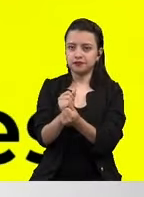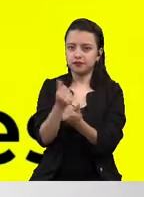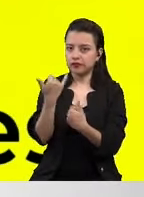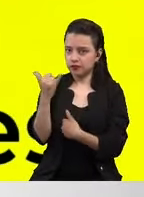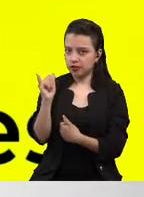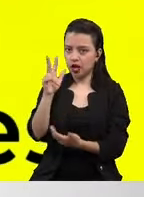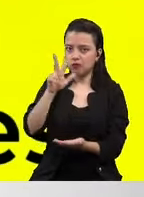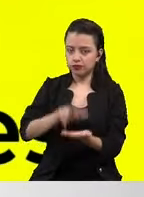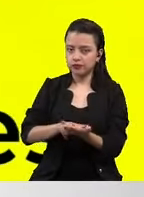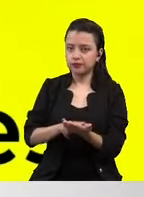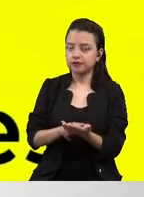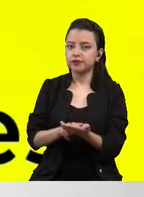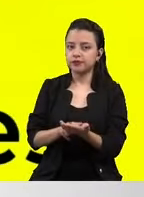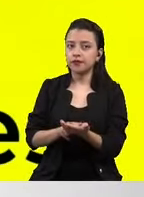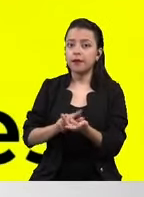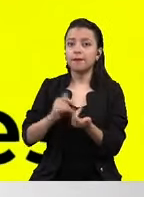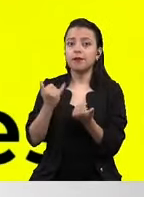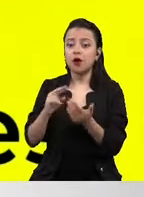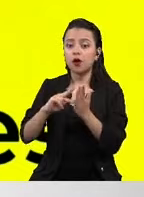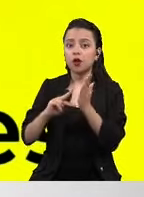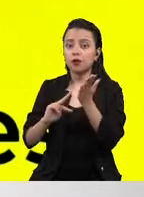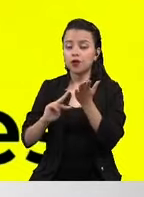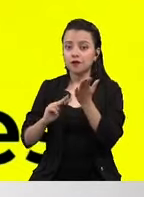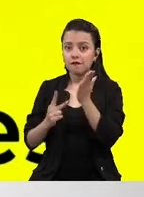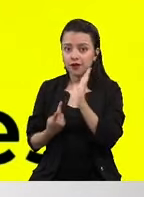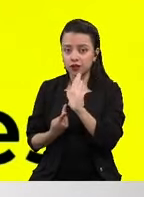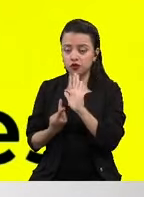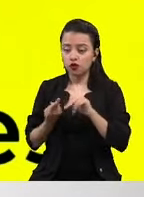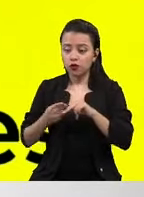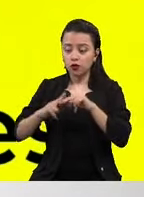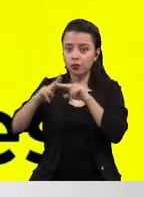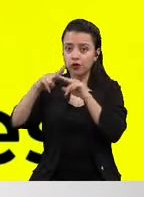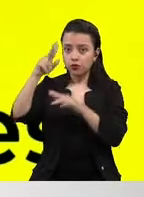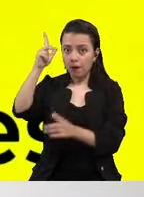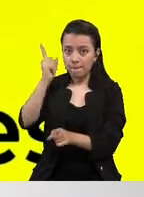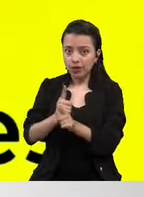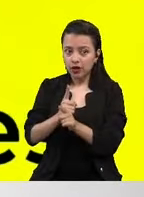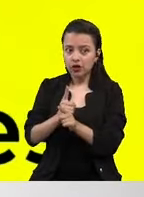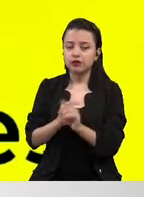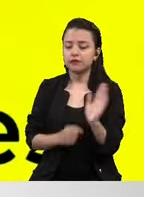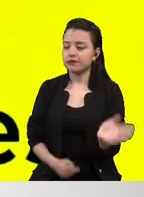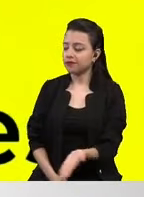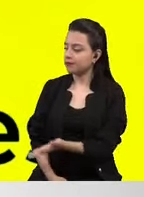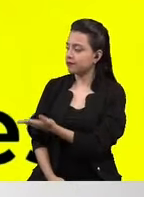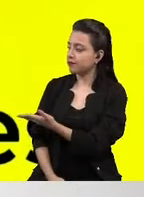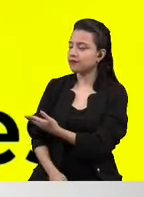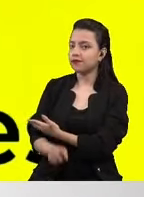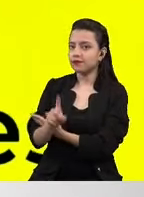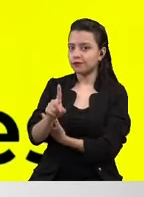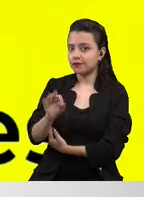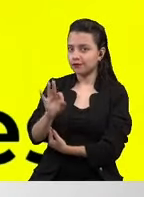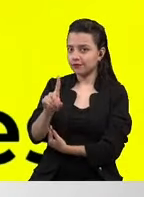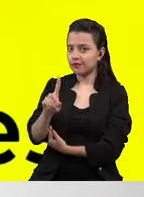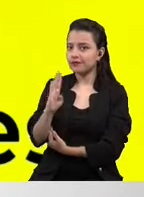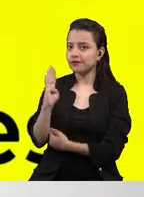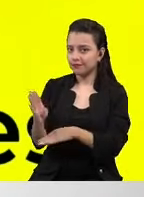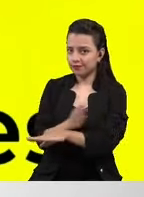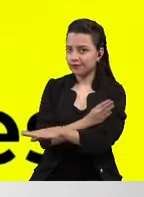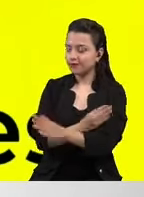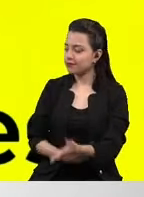ese desembolso en las regiones Pues si vemos a el aumento del porcentaje quedaría a en 131